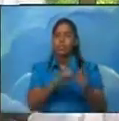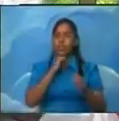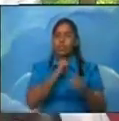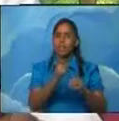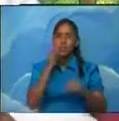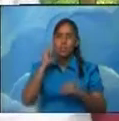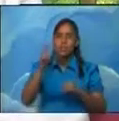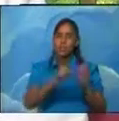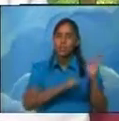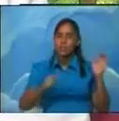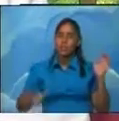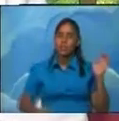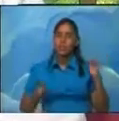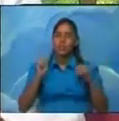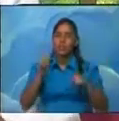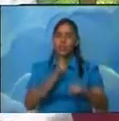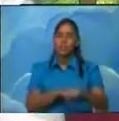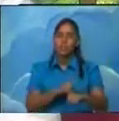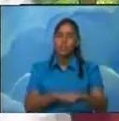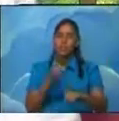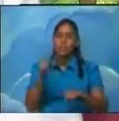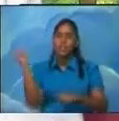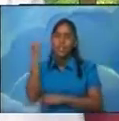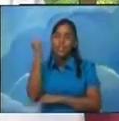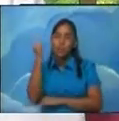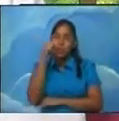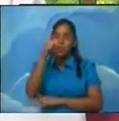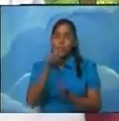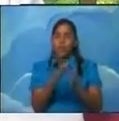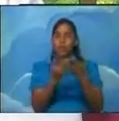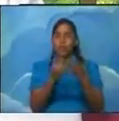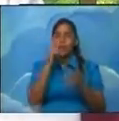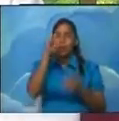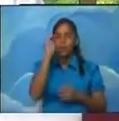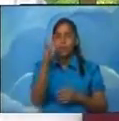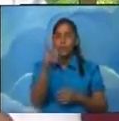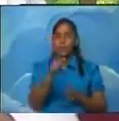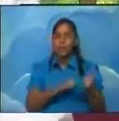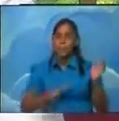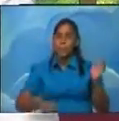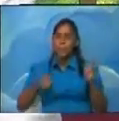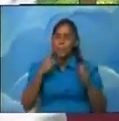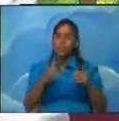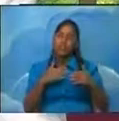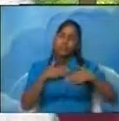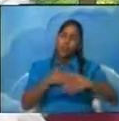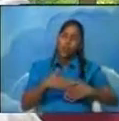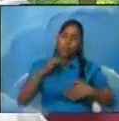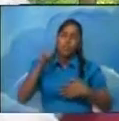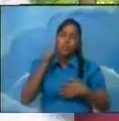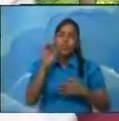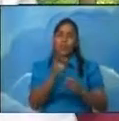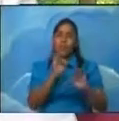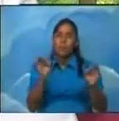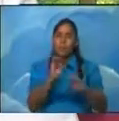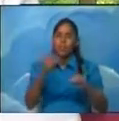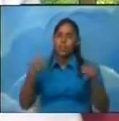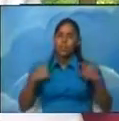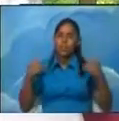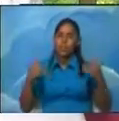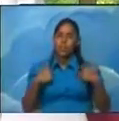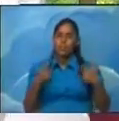Señor en aquel tiempo. Y él desobedeció la palabra del Señor. Y el Señor le dijo, ¿se complace Jehová nada más de los sacrificios y los